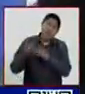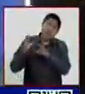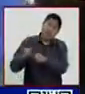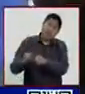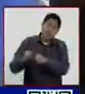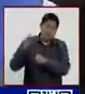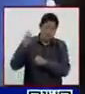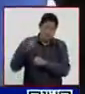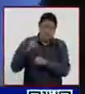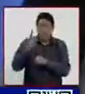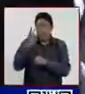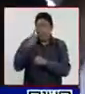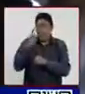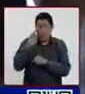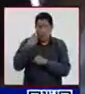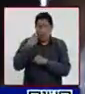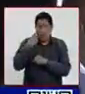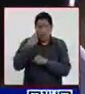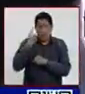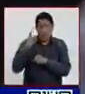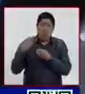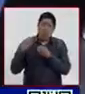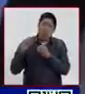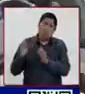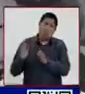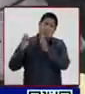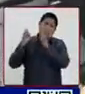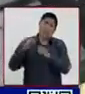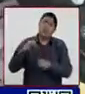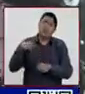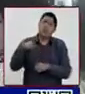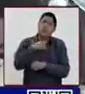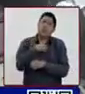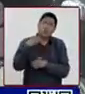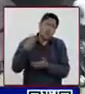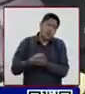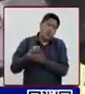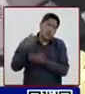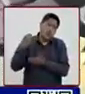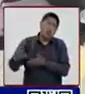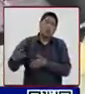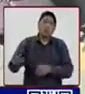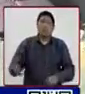prensa, ustedes tienen que conocer, porque ese mercado nosotros nos hemos encontrado.